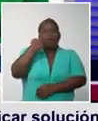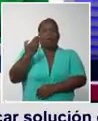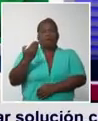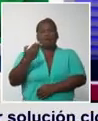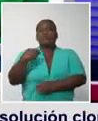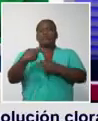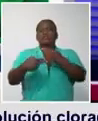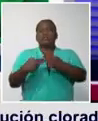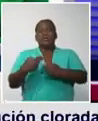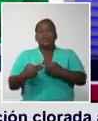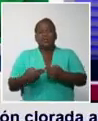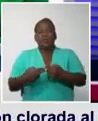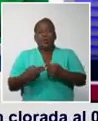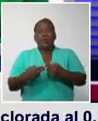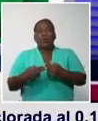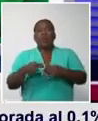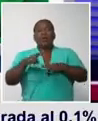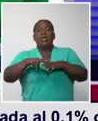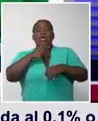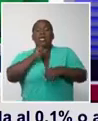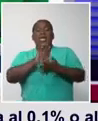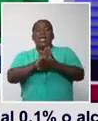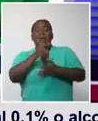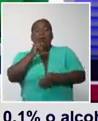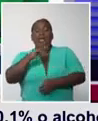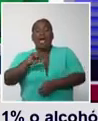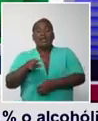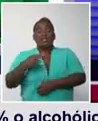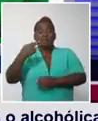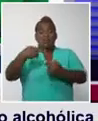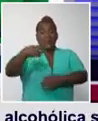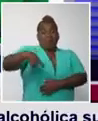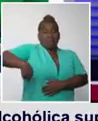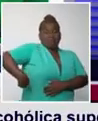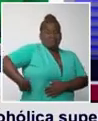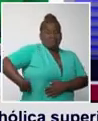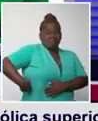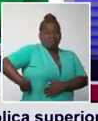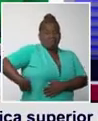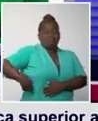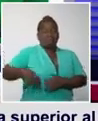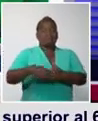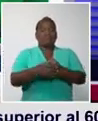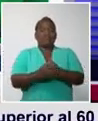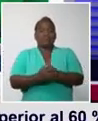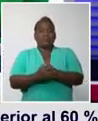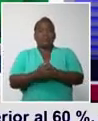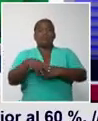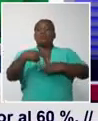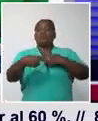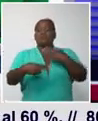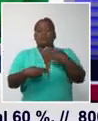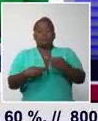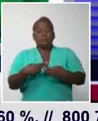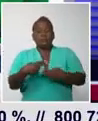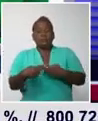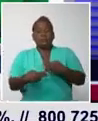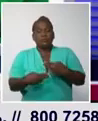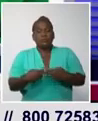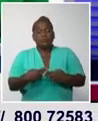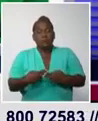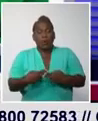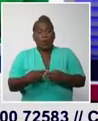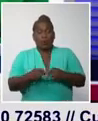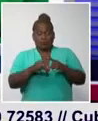hemodiálisis que ella se aplicaba por la enfermedad que padecía, pues se hizo un test de